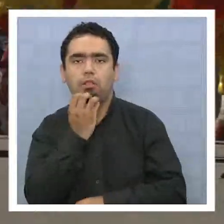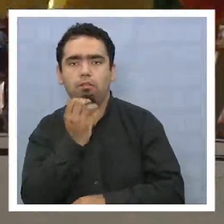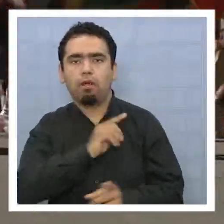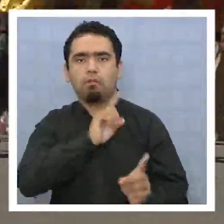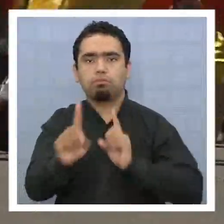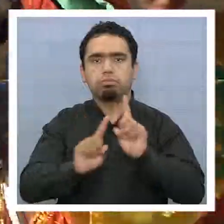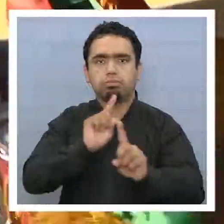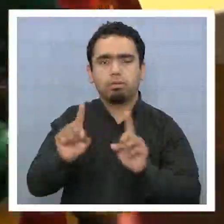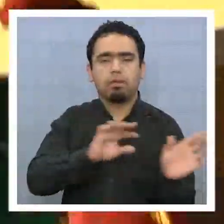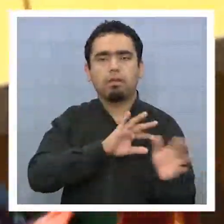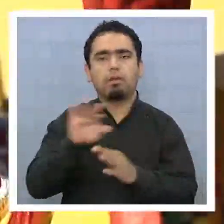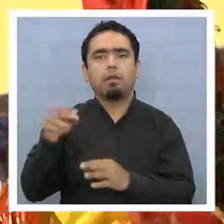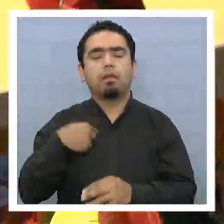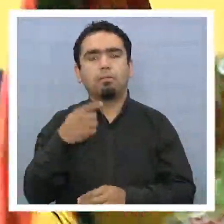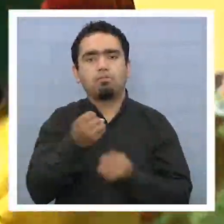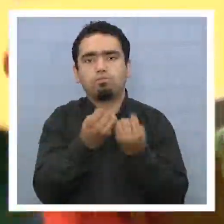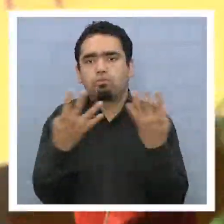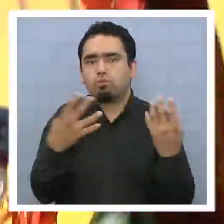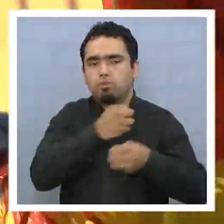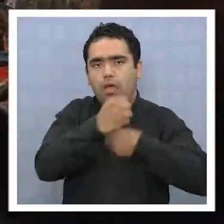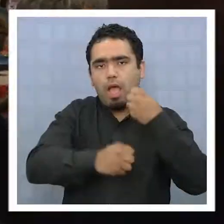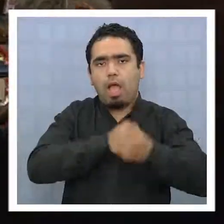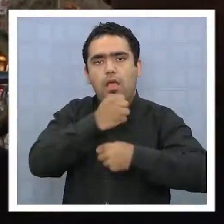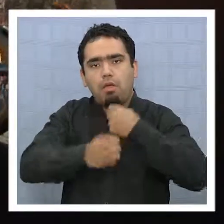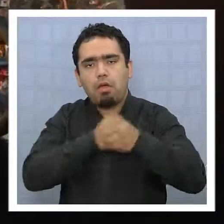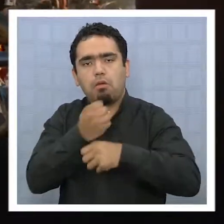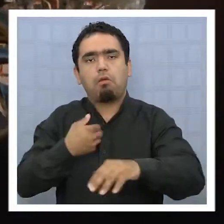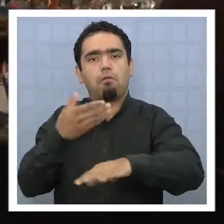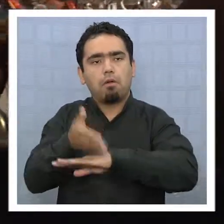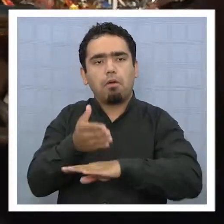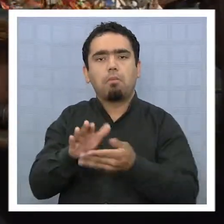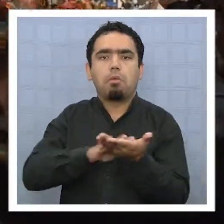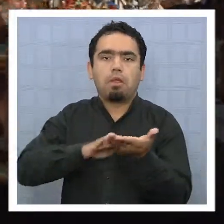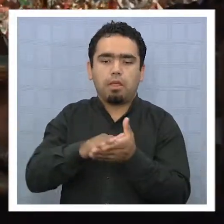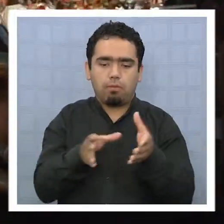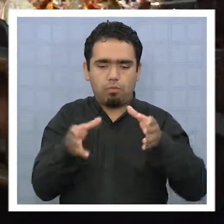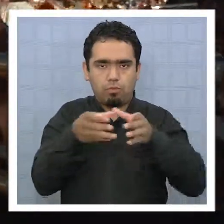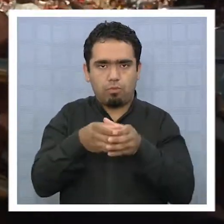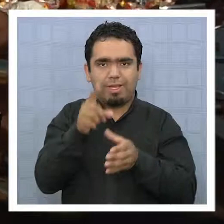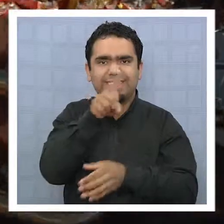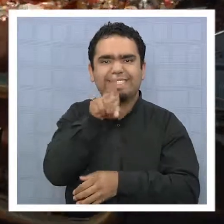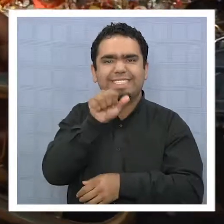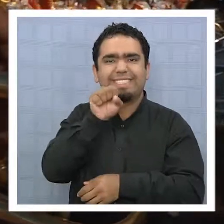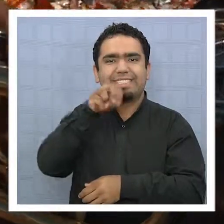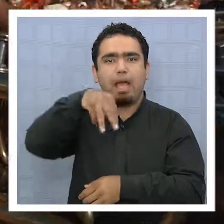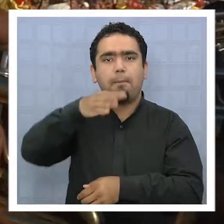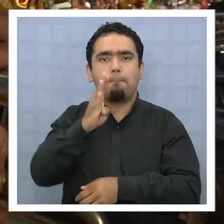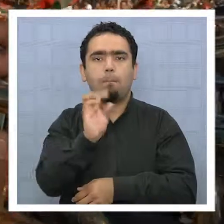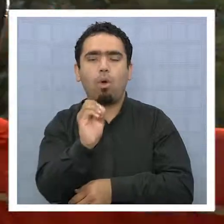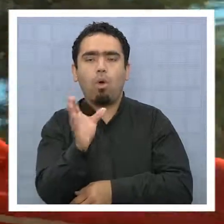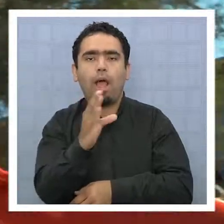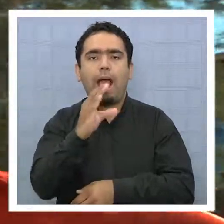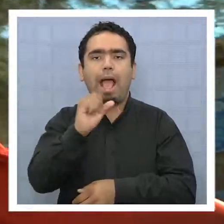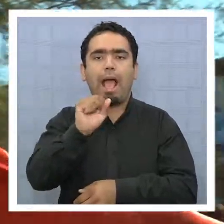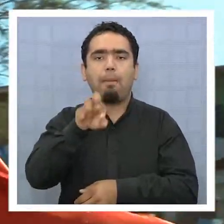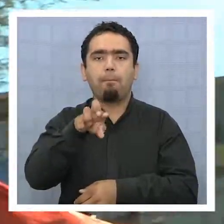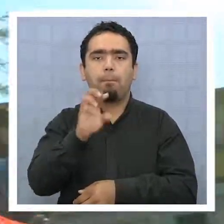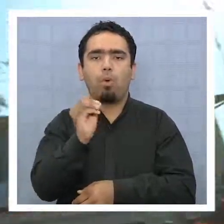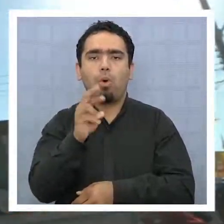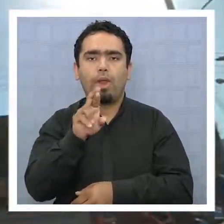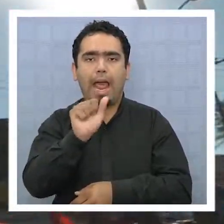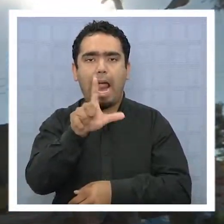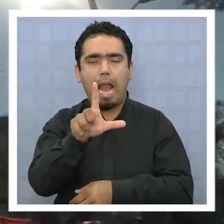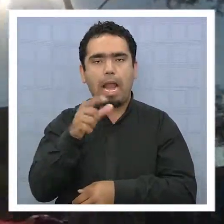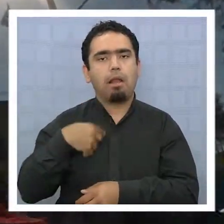cofradías llevan muchos años participando de la fiesta, como es el caso de los zambos caporales de Cusca de Calama, que asisten desde